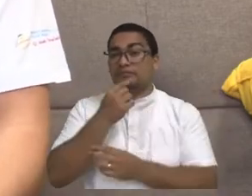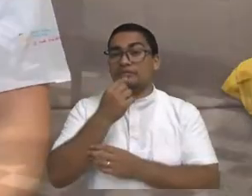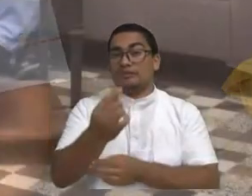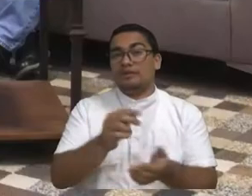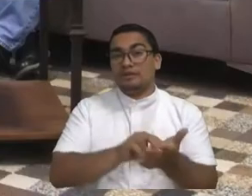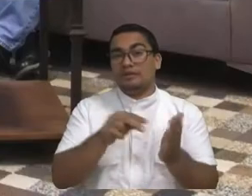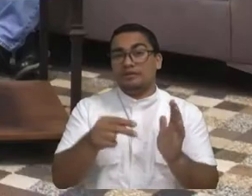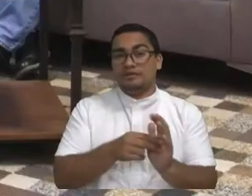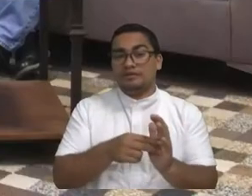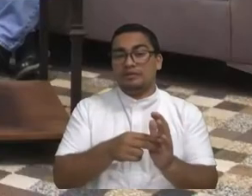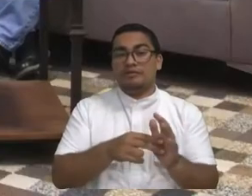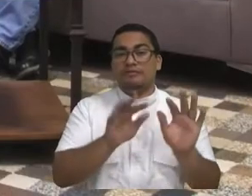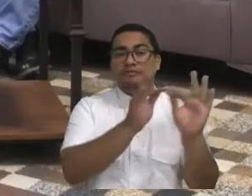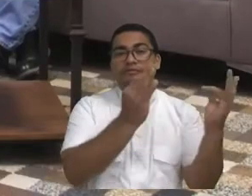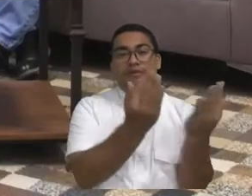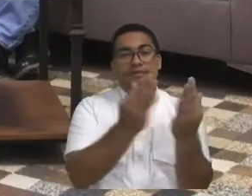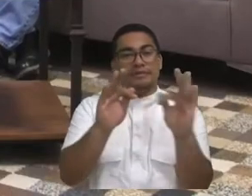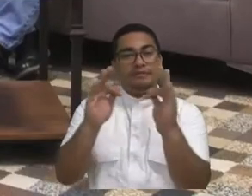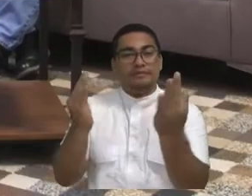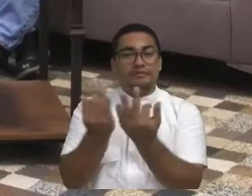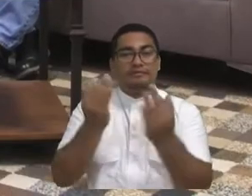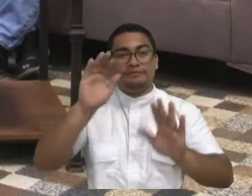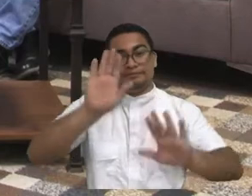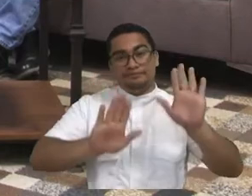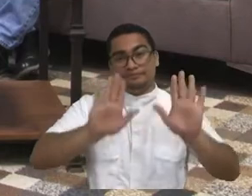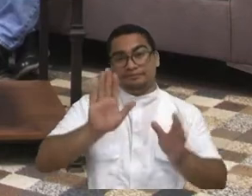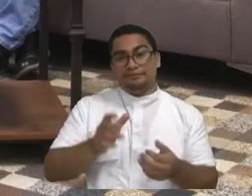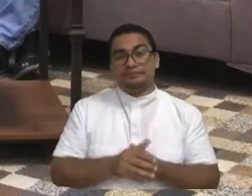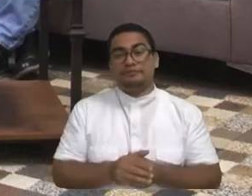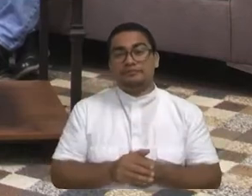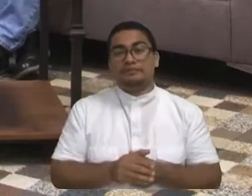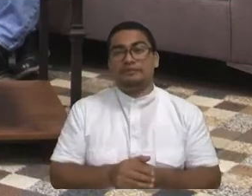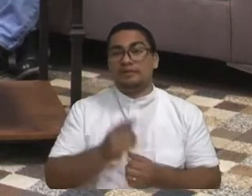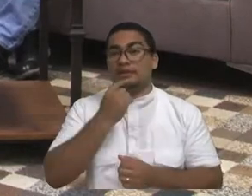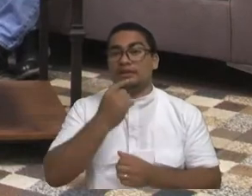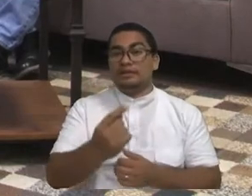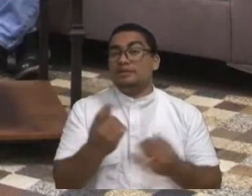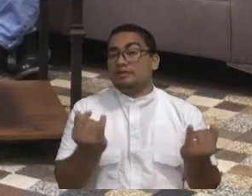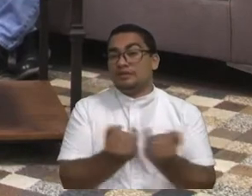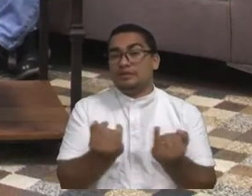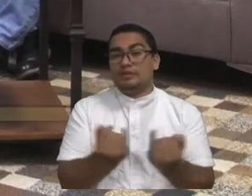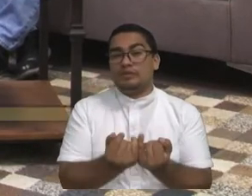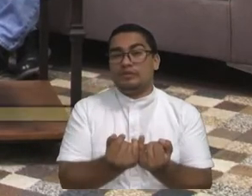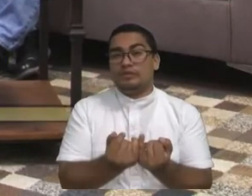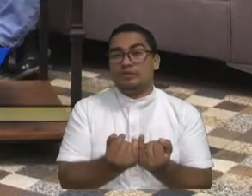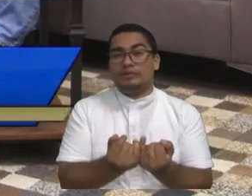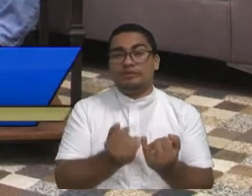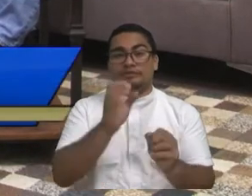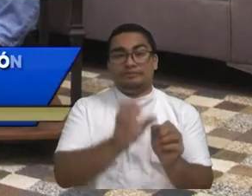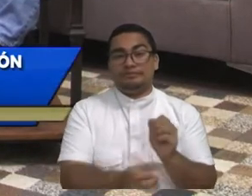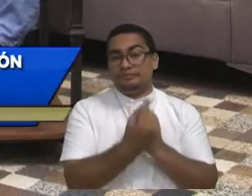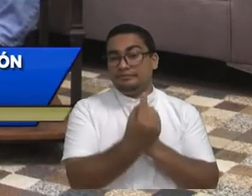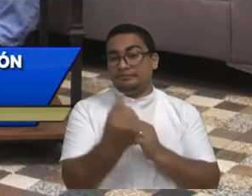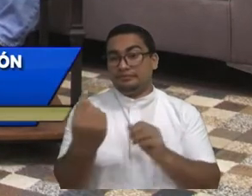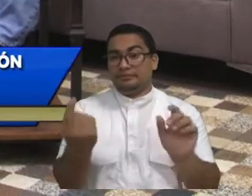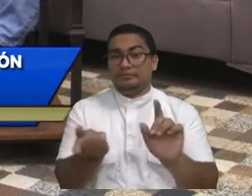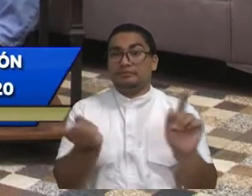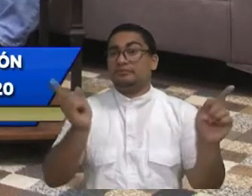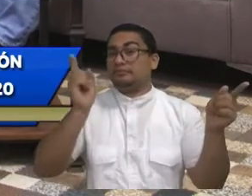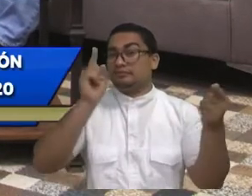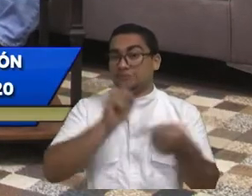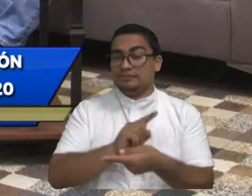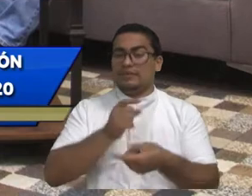el protagonismo de la familia claro que sí y sin duda alguna transformación a nivel individual este mencionado año 2007